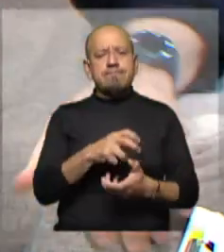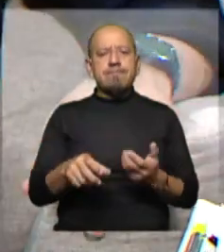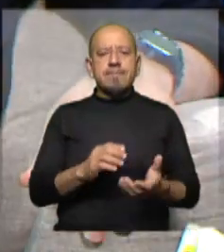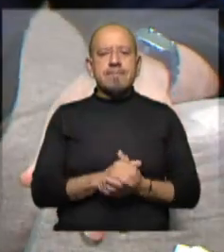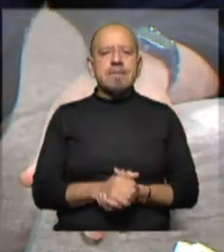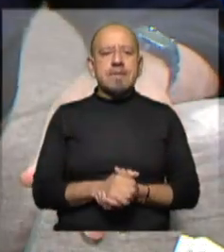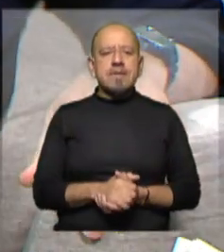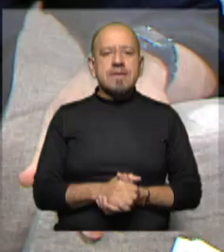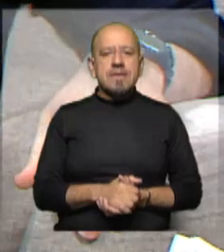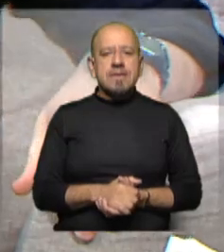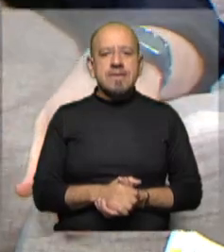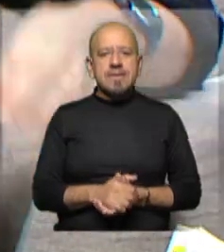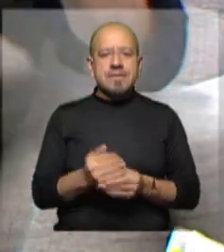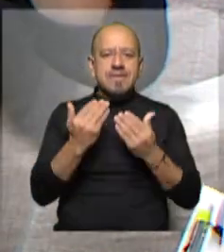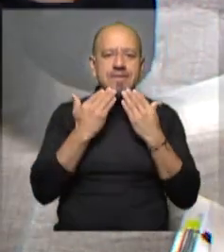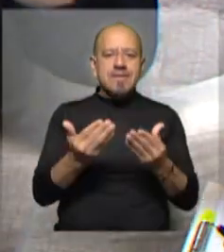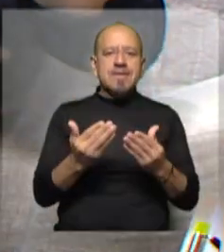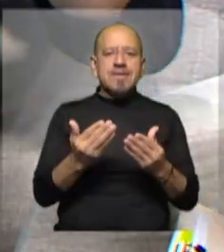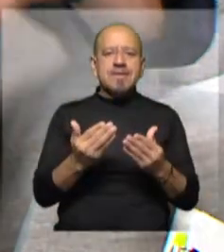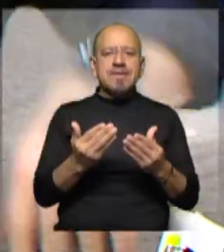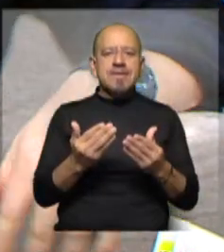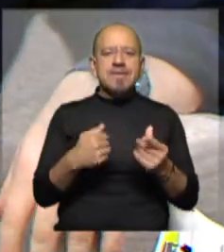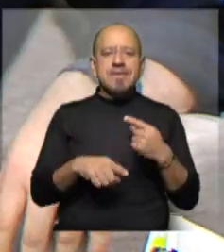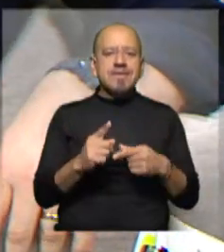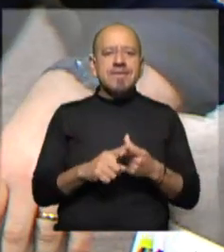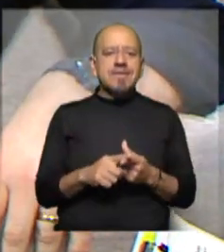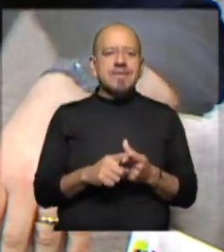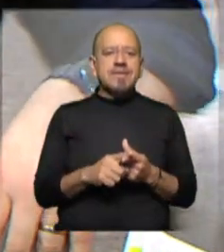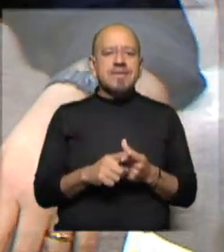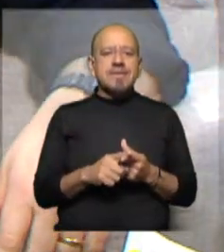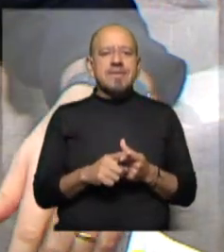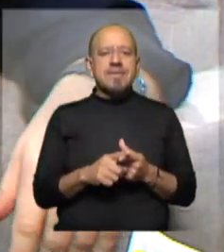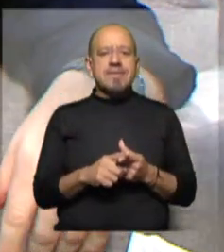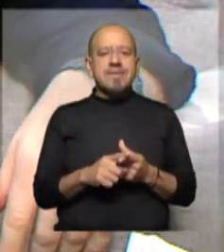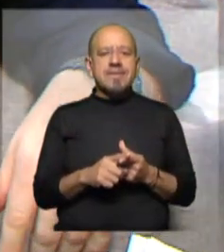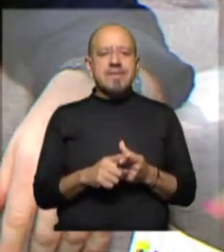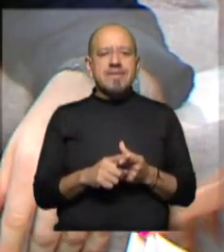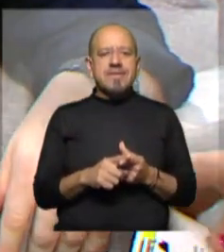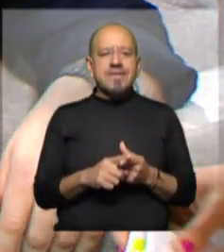Bienvenido. Welcome. Gracias. Bueno, una, metí una. Welcome. Cordón. Cordón.